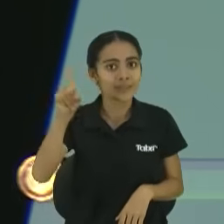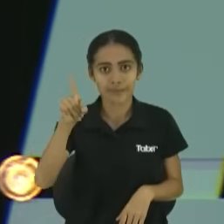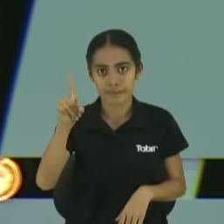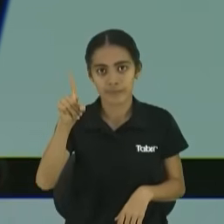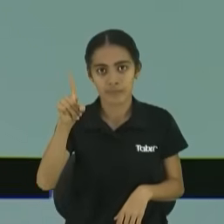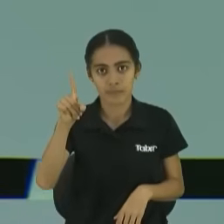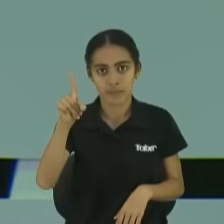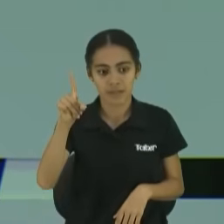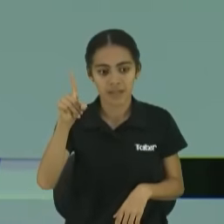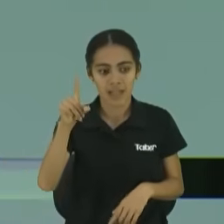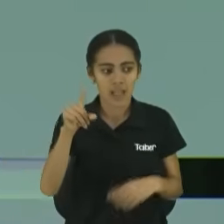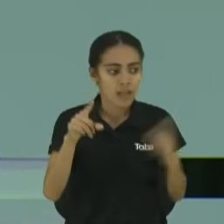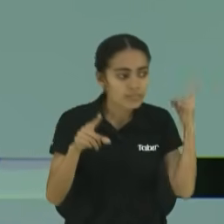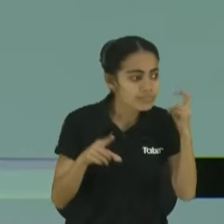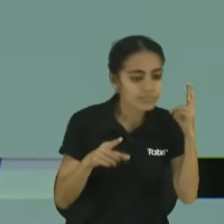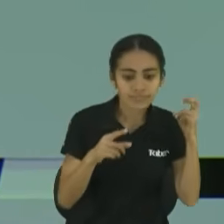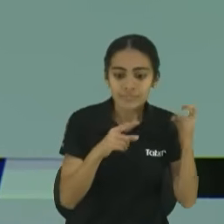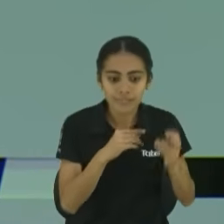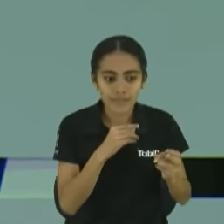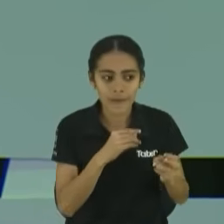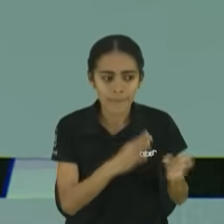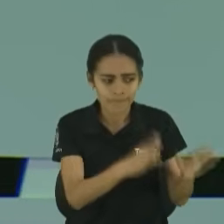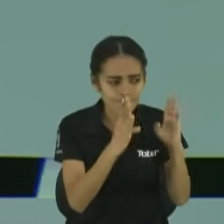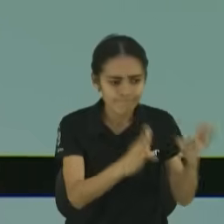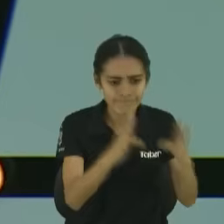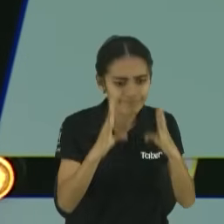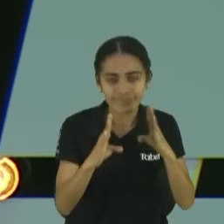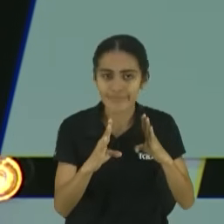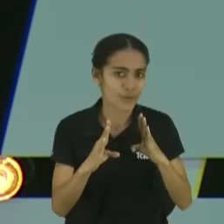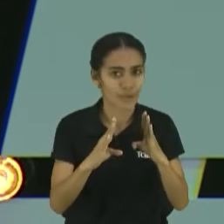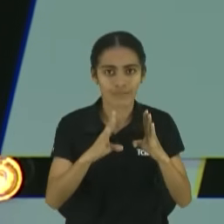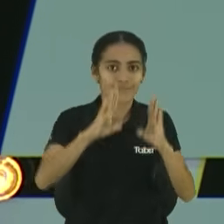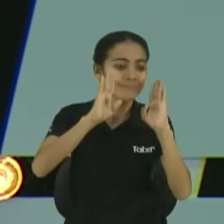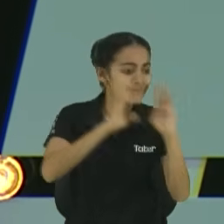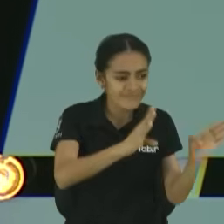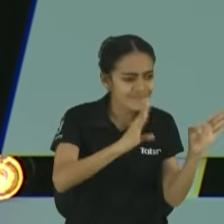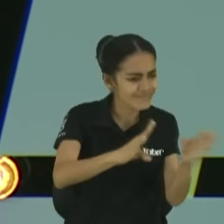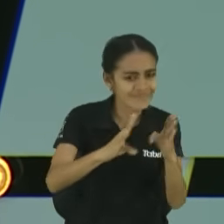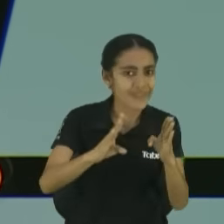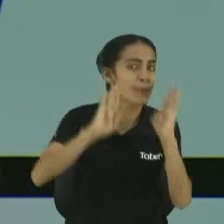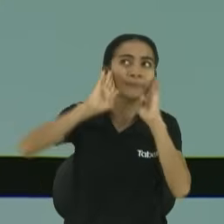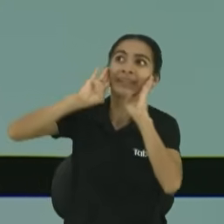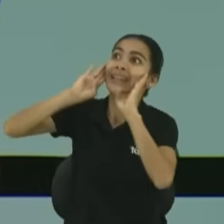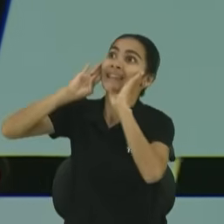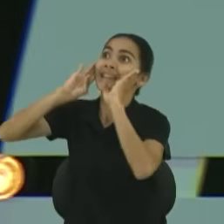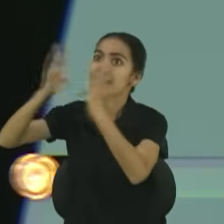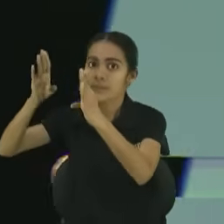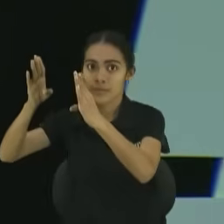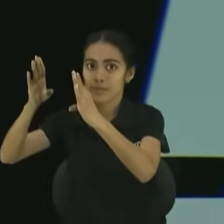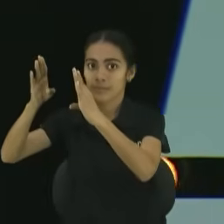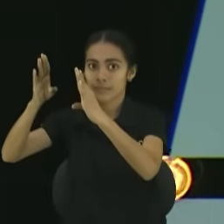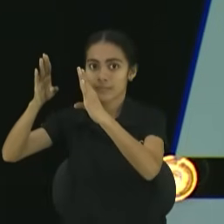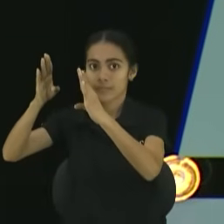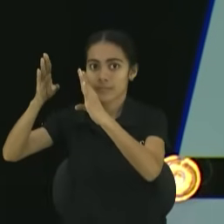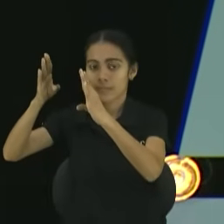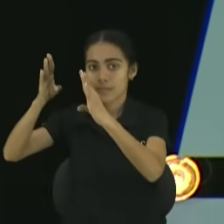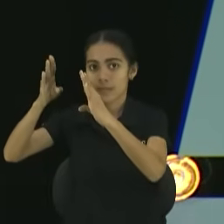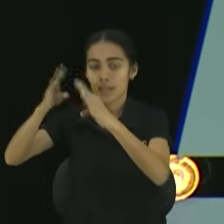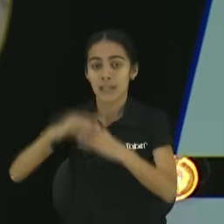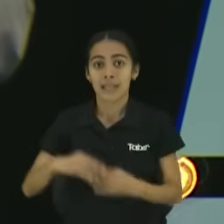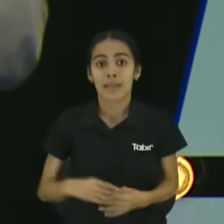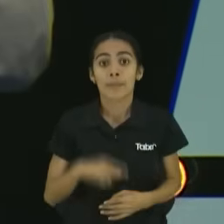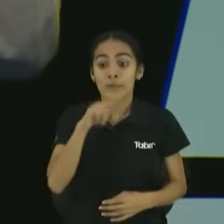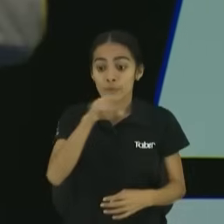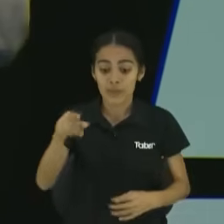día de hoy abre su corazón, conoce de Dios, recibe a Jesús como Señor y Salvador personal, será bautizado en y por el